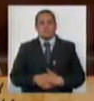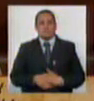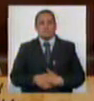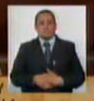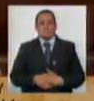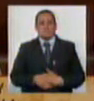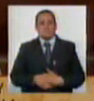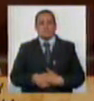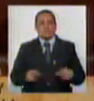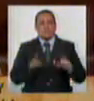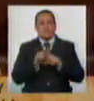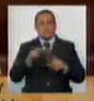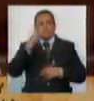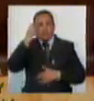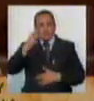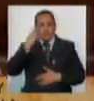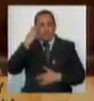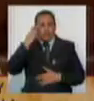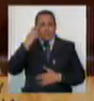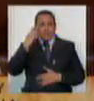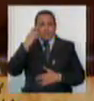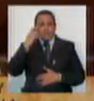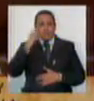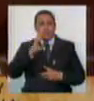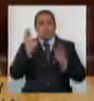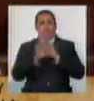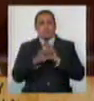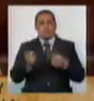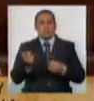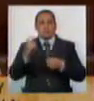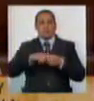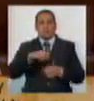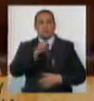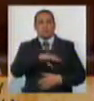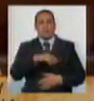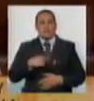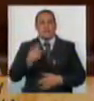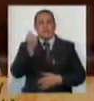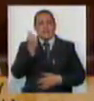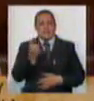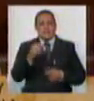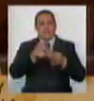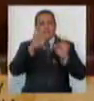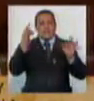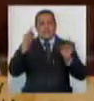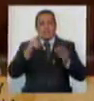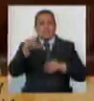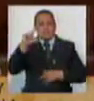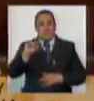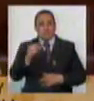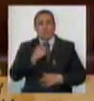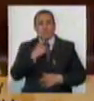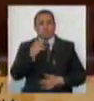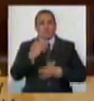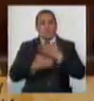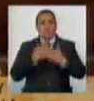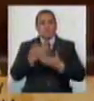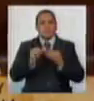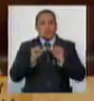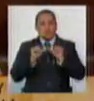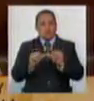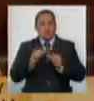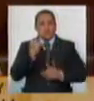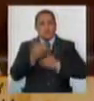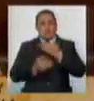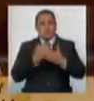En términos de una política de inclusión social energética y del gas barato, es un avance. Seguimos